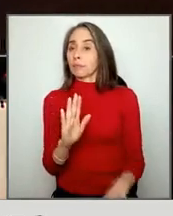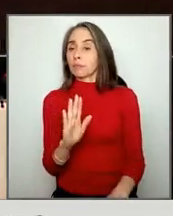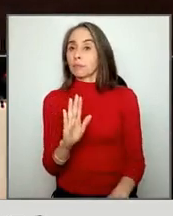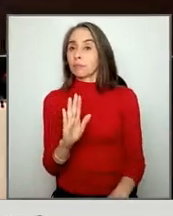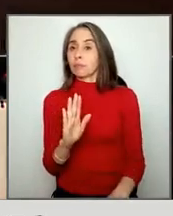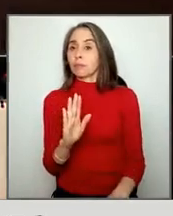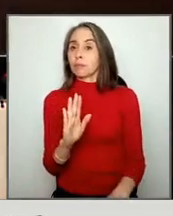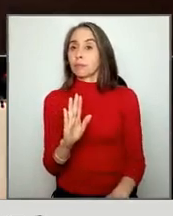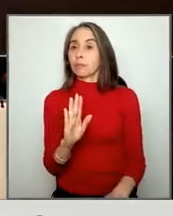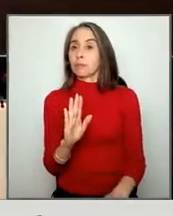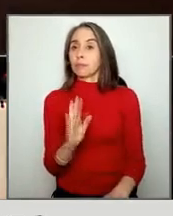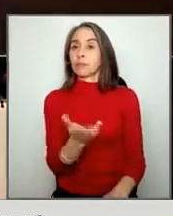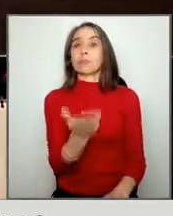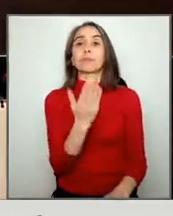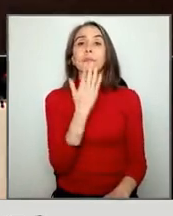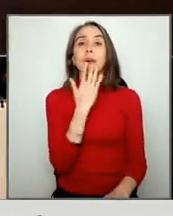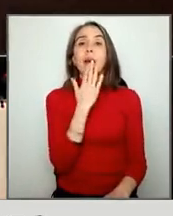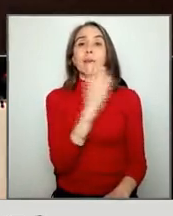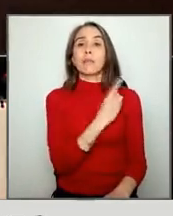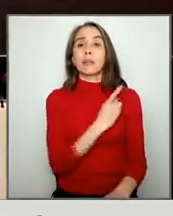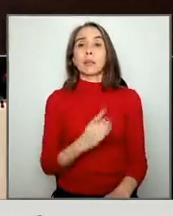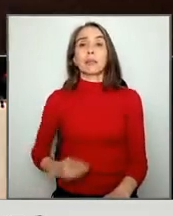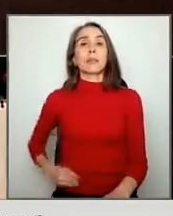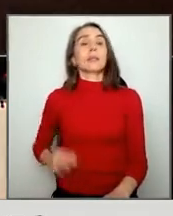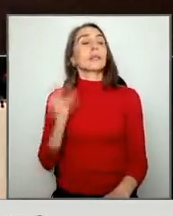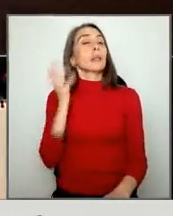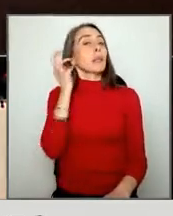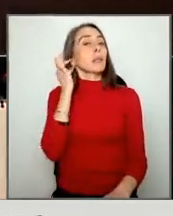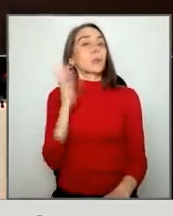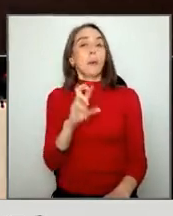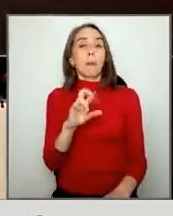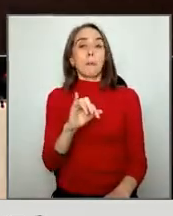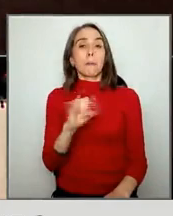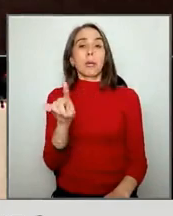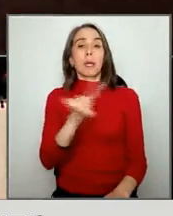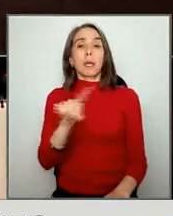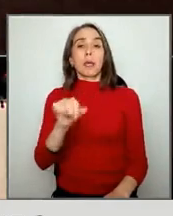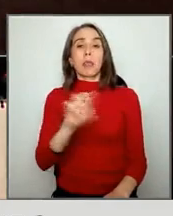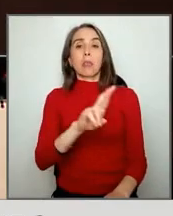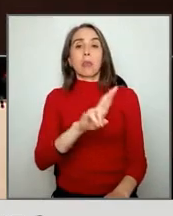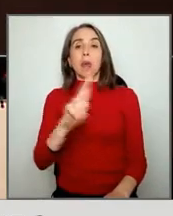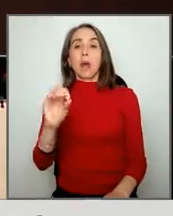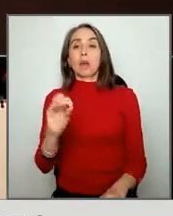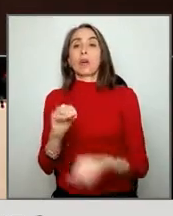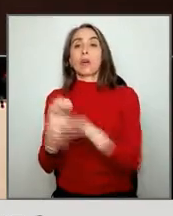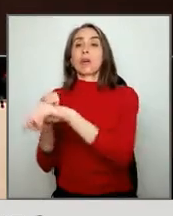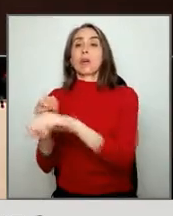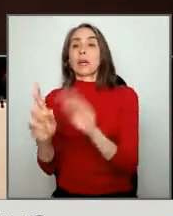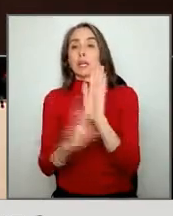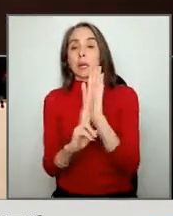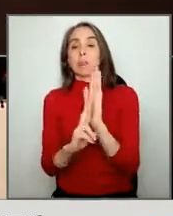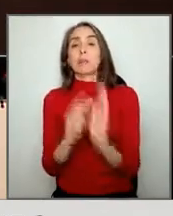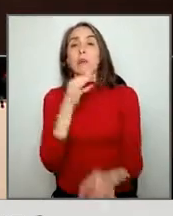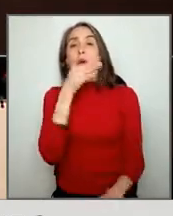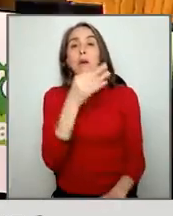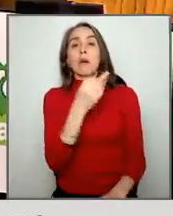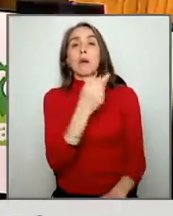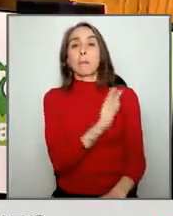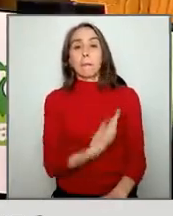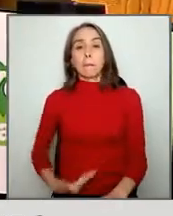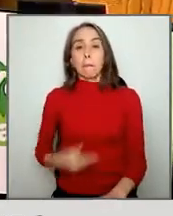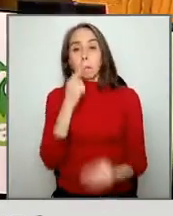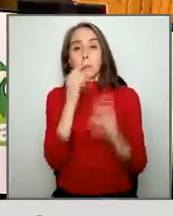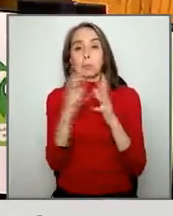Le ofrezco la parada a la diputada Pizarro punto de reglamento presidente Muchas gracias artículo